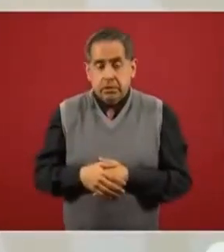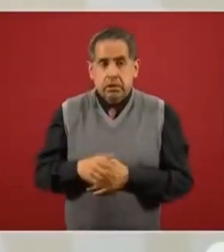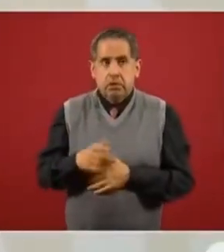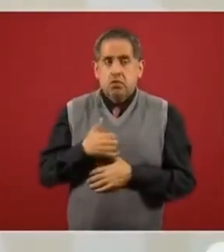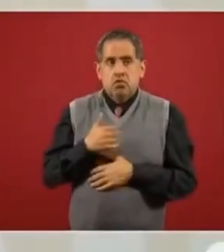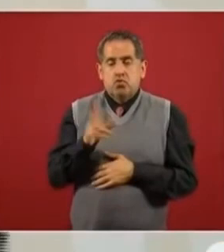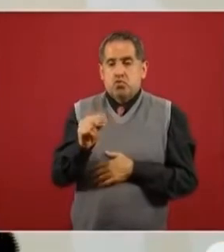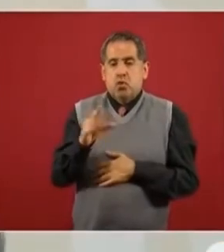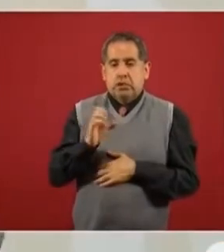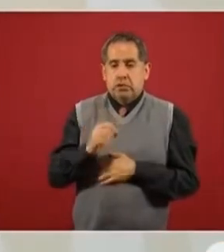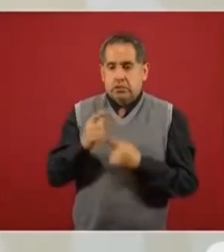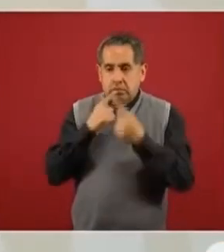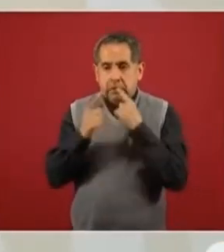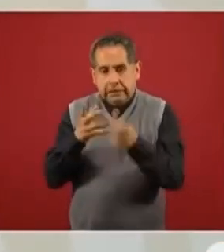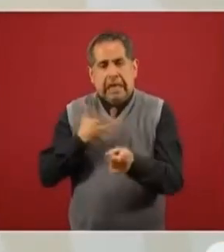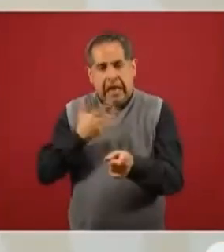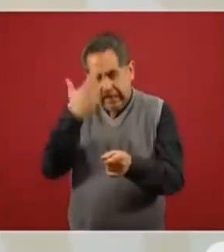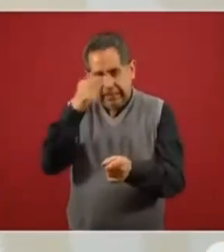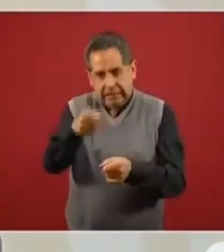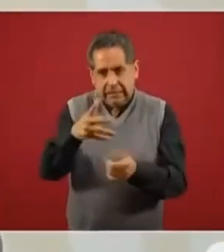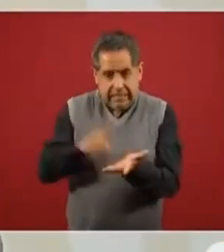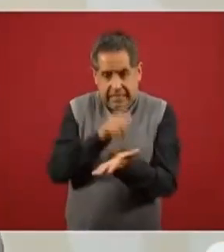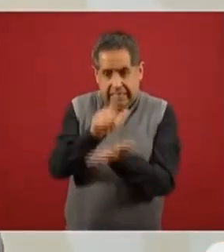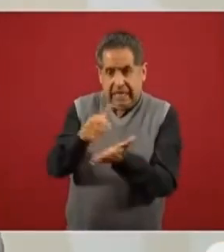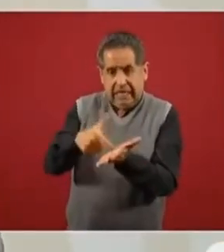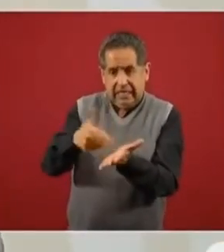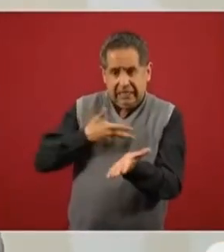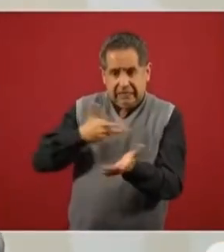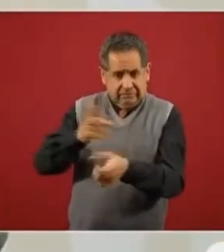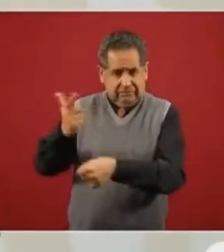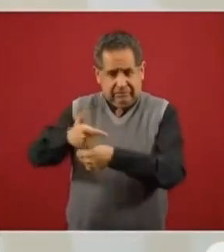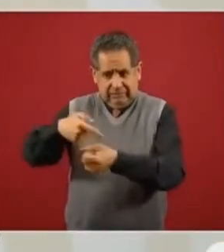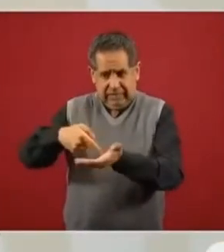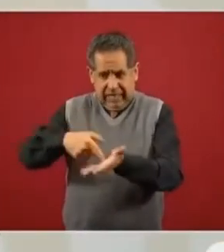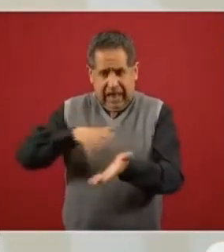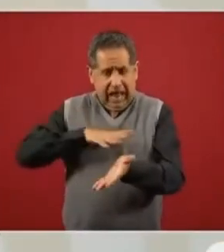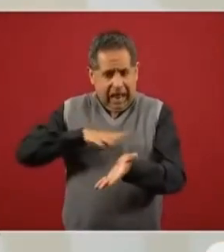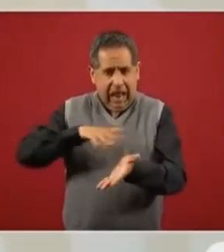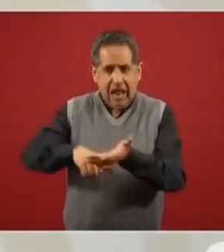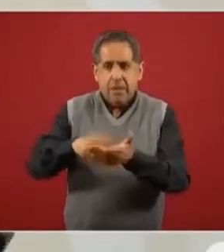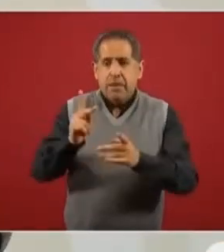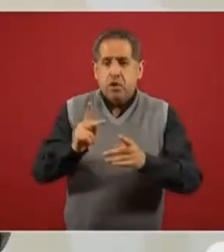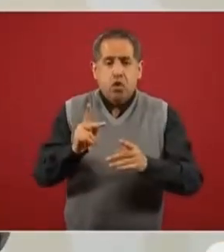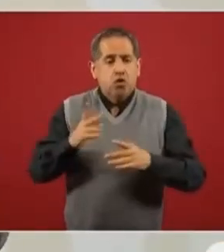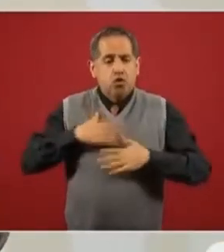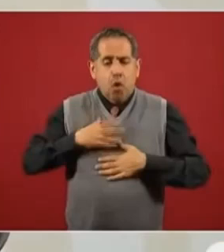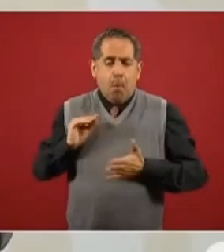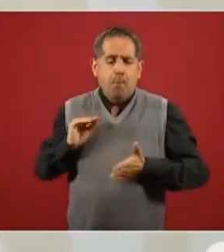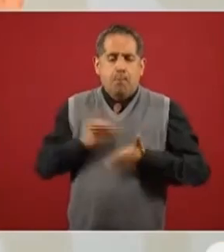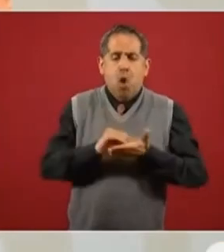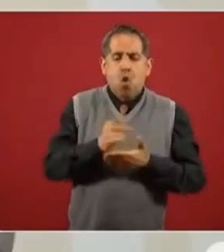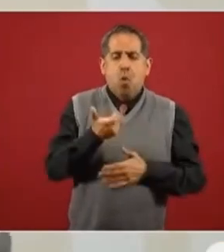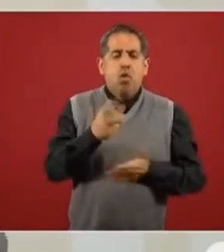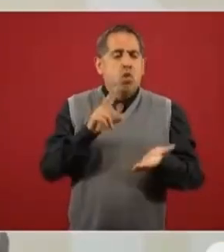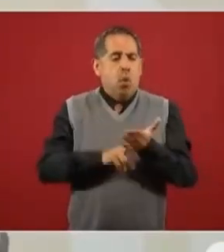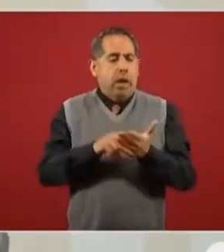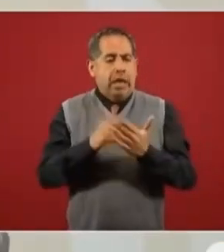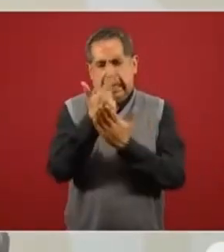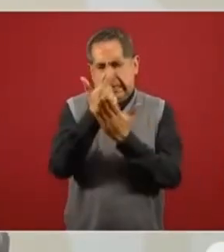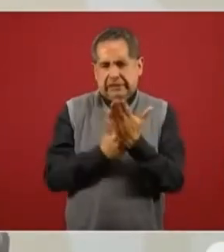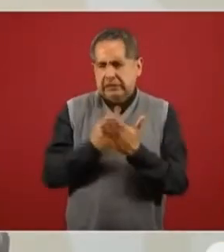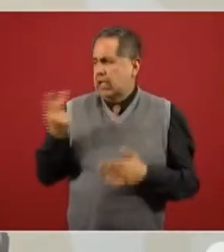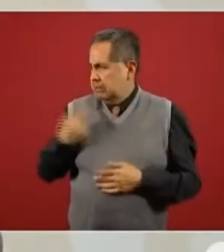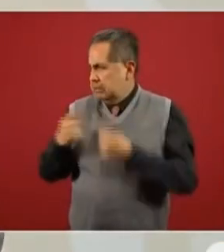está en discusión, eso existe y está en la ley, como usted bien lo identifica. Pero una cosa es el establecer el precio, hay un listado de